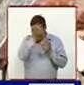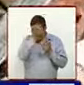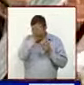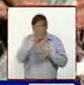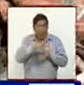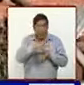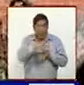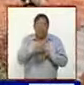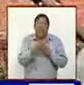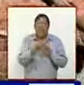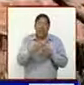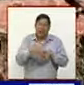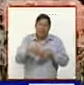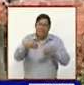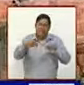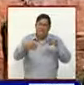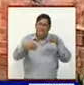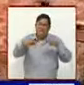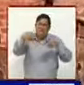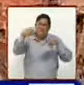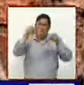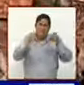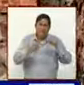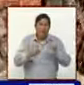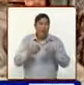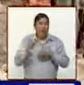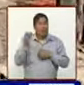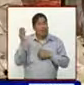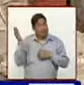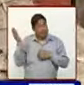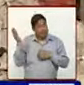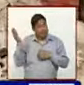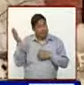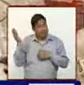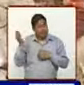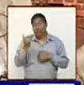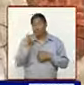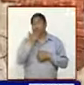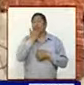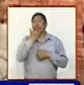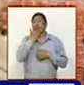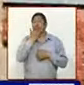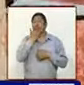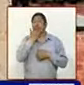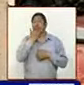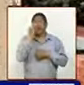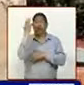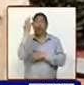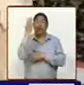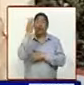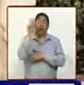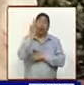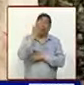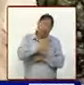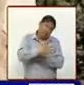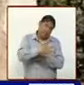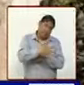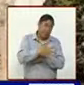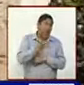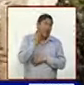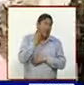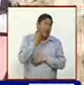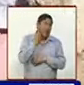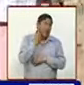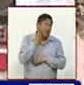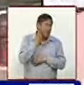el de la tierra que se humedece. Al humedecerse, evidentemente, muchas cosas pueden ceder, como por ejemplo los árboles. Este fin de semana